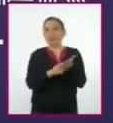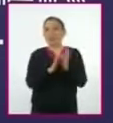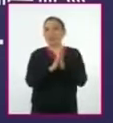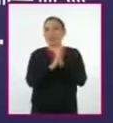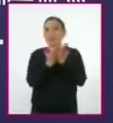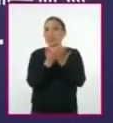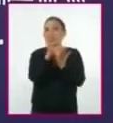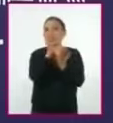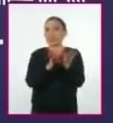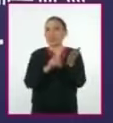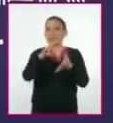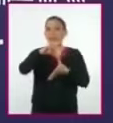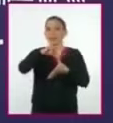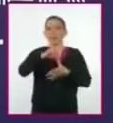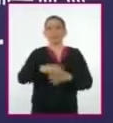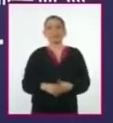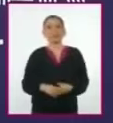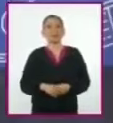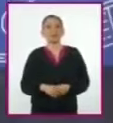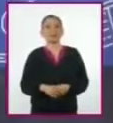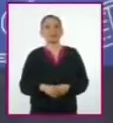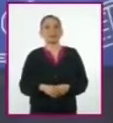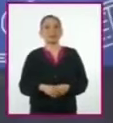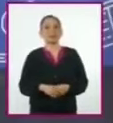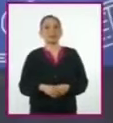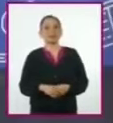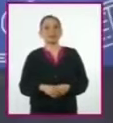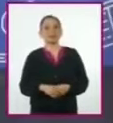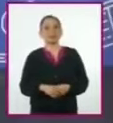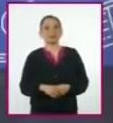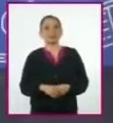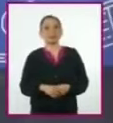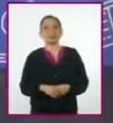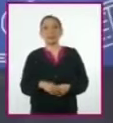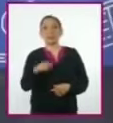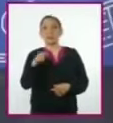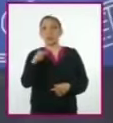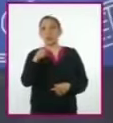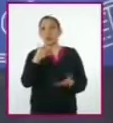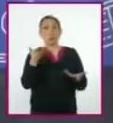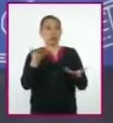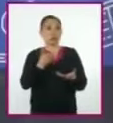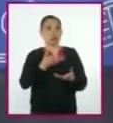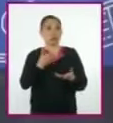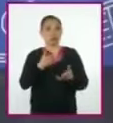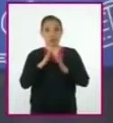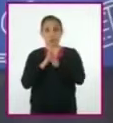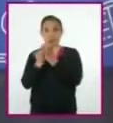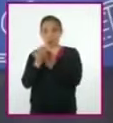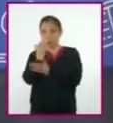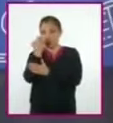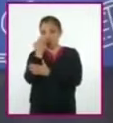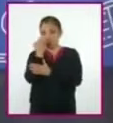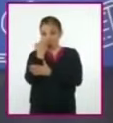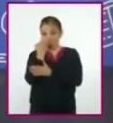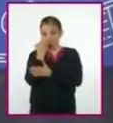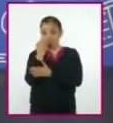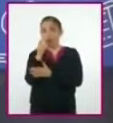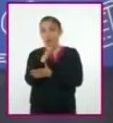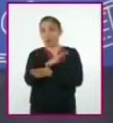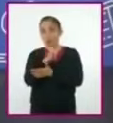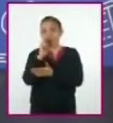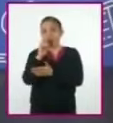la literatura latinoamericana. Si cuentas con tus libros de texto gratuito,